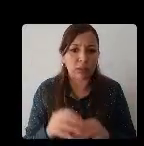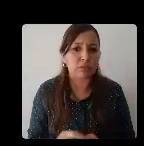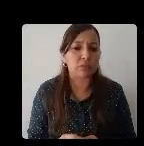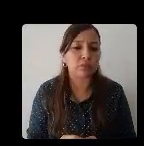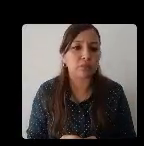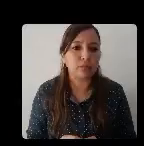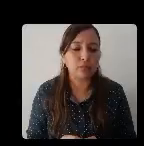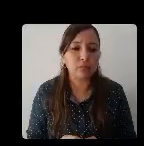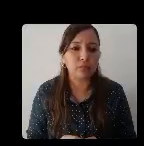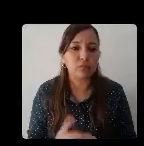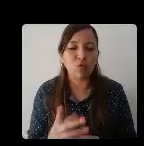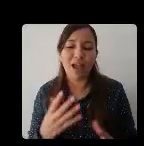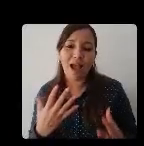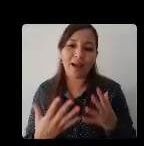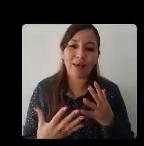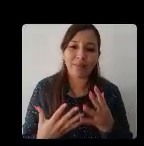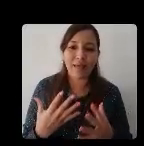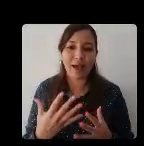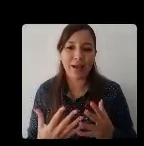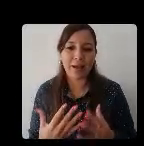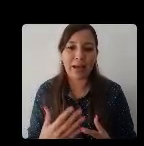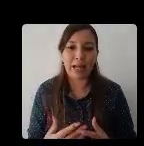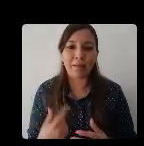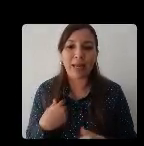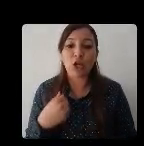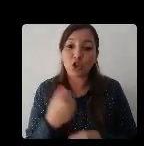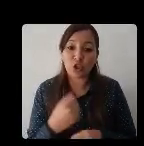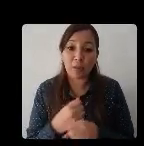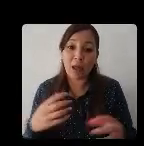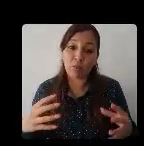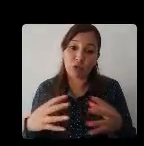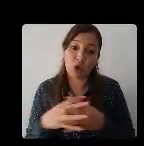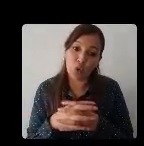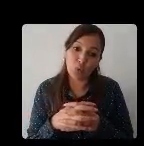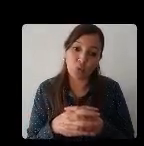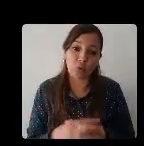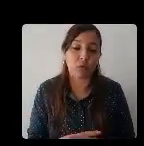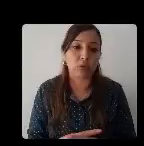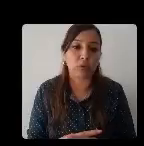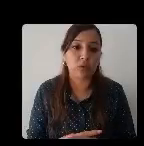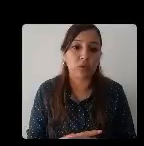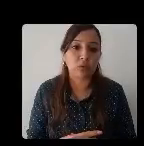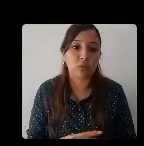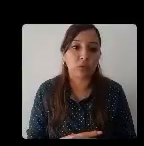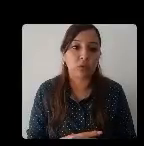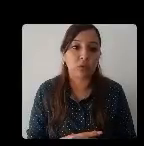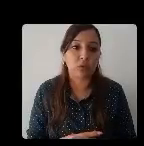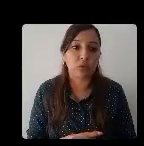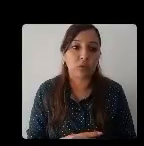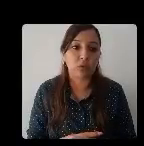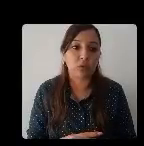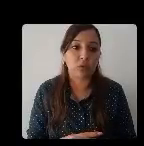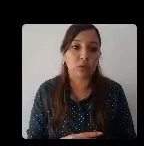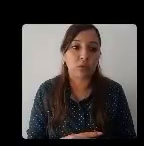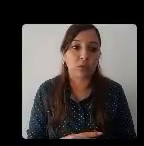haciendo y seguimos dándole y seguimos haciendo nuestras actividades. Siempre al visitante cuando viene, cuando llega